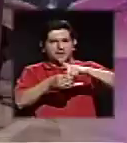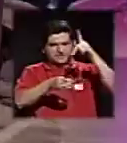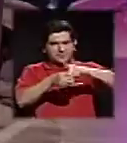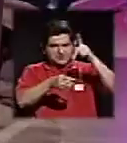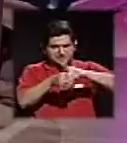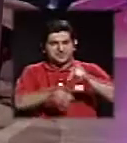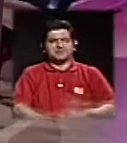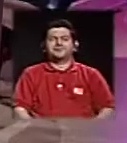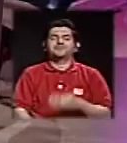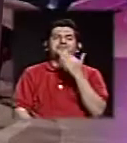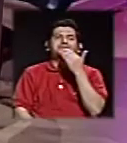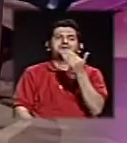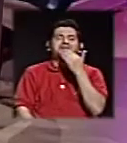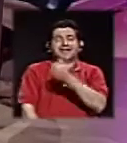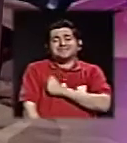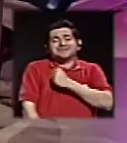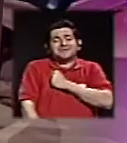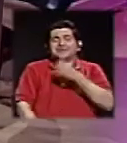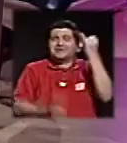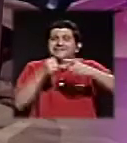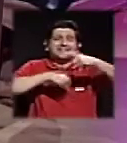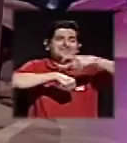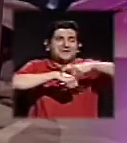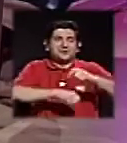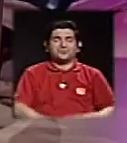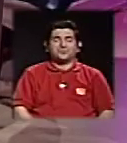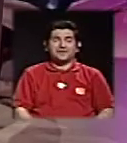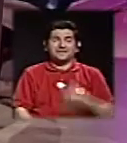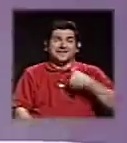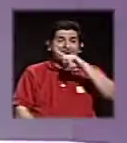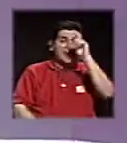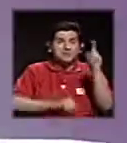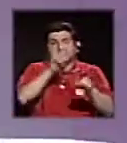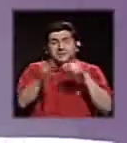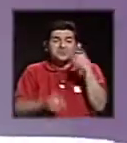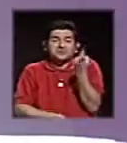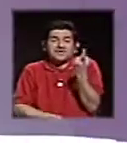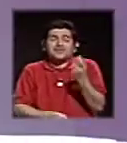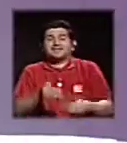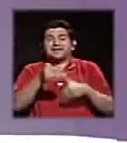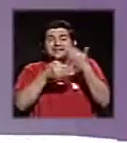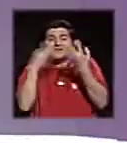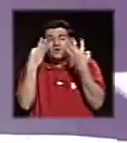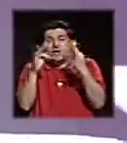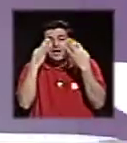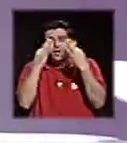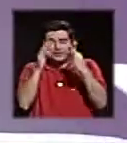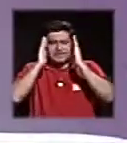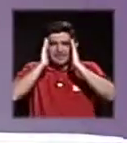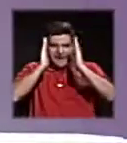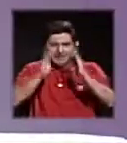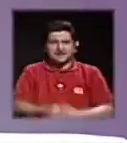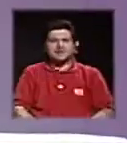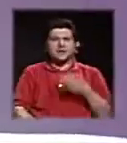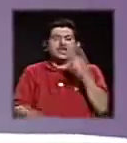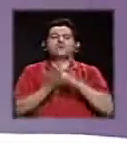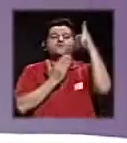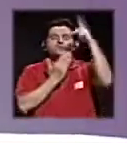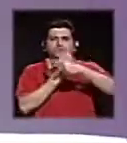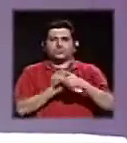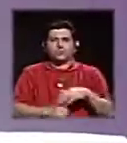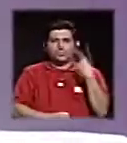de muchas gracias disculpe pre sacado el tiempo que incluso nos quedaron unas preguntas ahí pendientes que vamos a tratar de atenderlas en los próximos programas